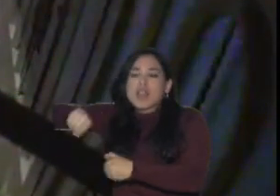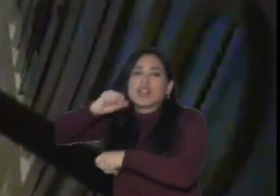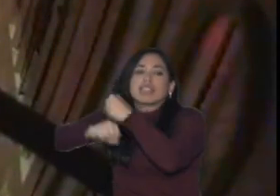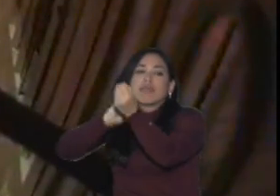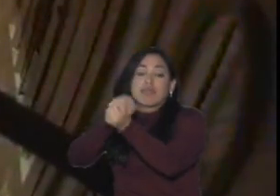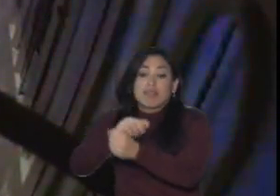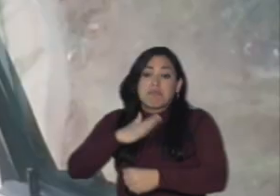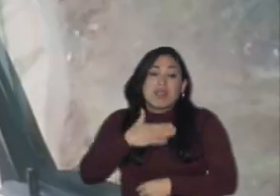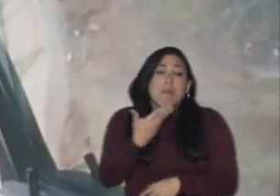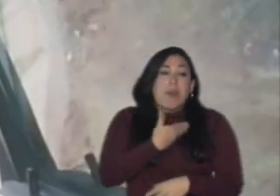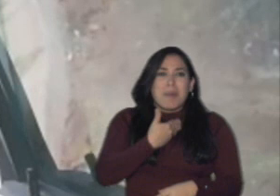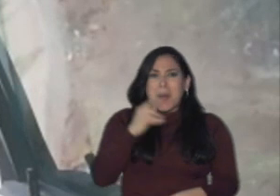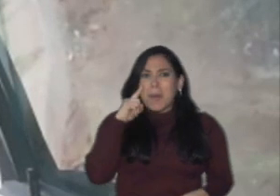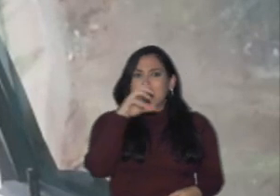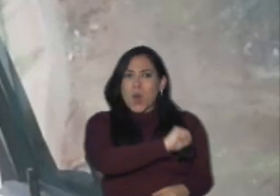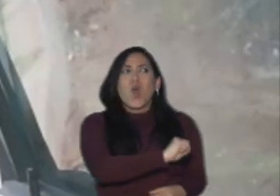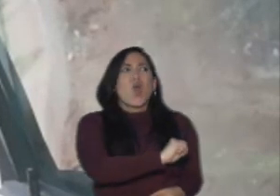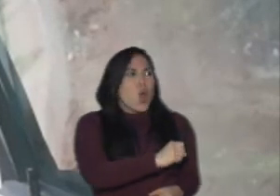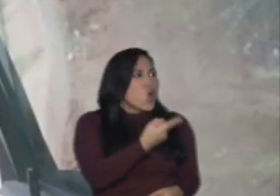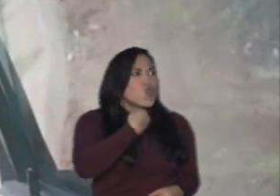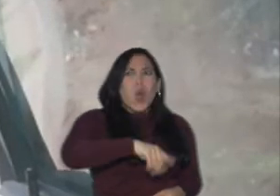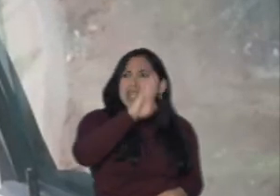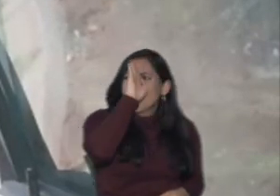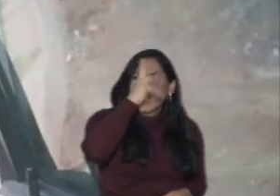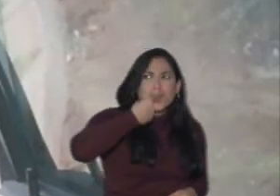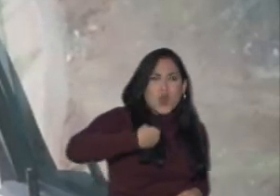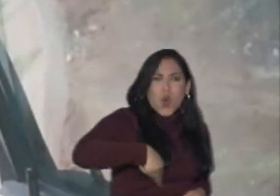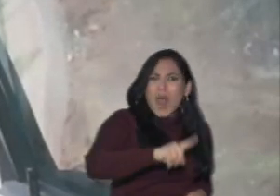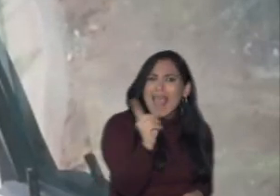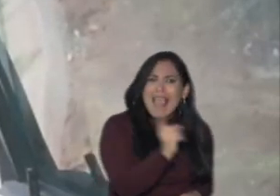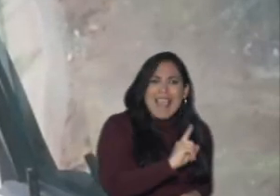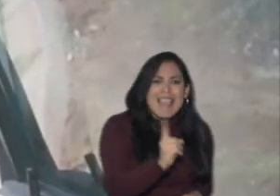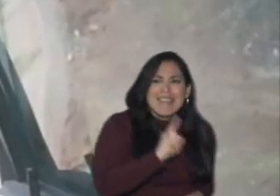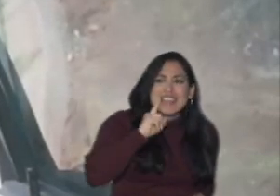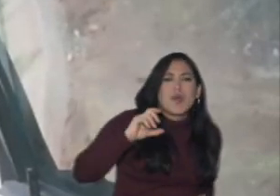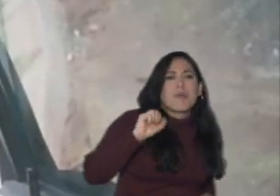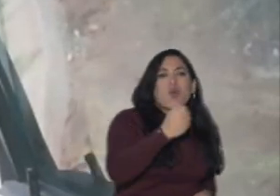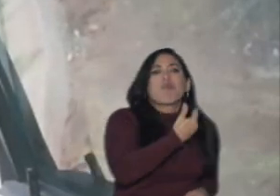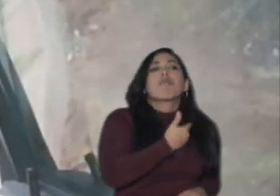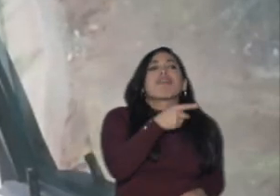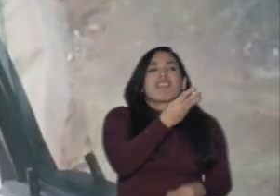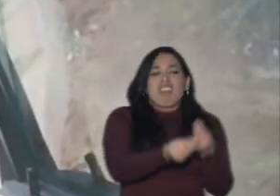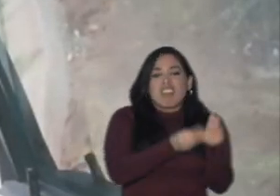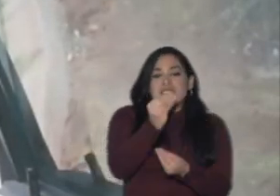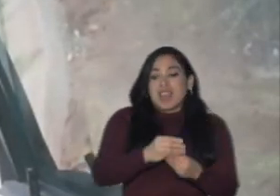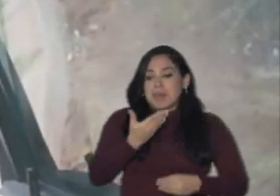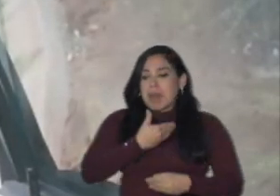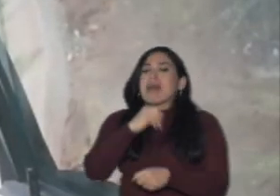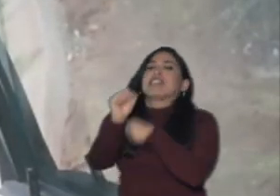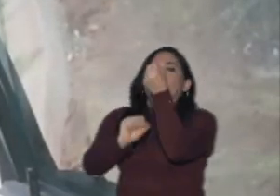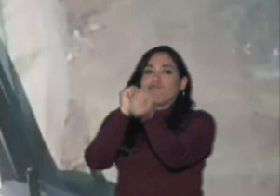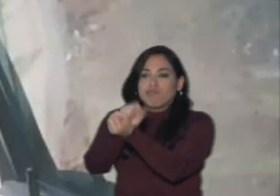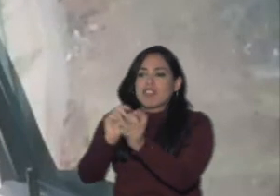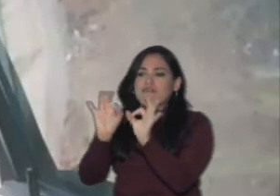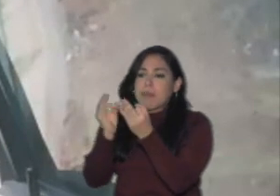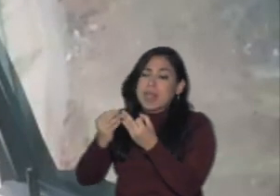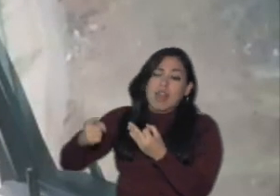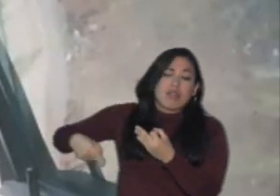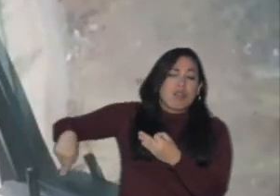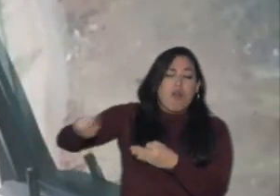Mi mamá fue la que se dio cuenta que eran policías, entonces se amarraron a mi mamá, a mi